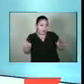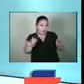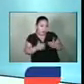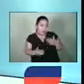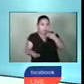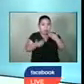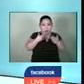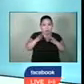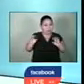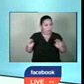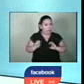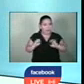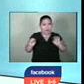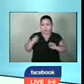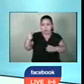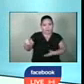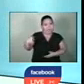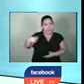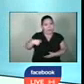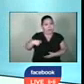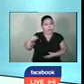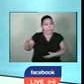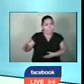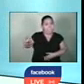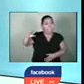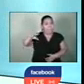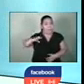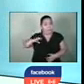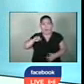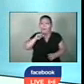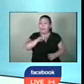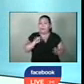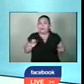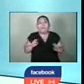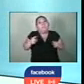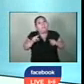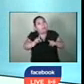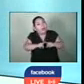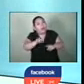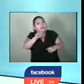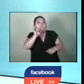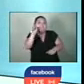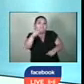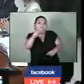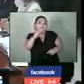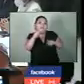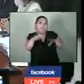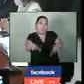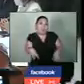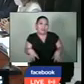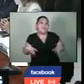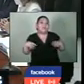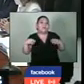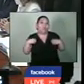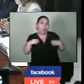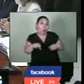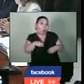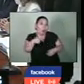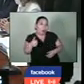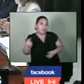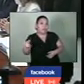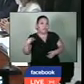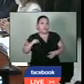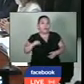mencionó que no había recibido sobresueldos durante ese periodo, pero sí aceptó que recibía 2 remuneraciones, una